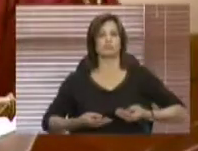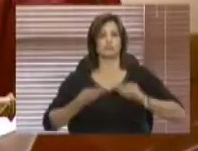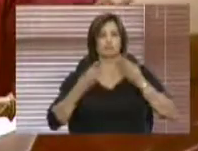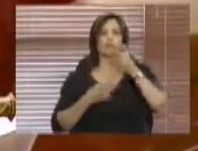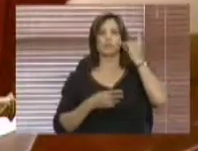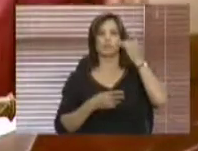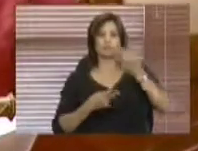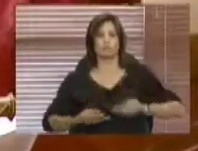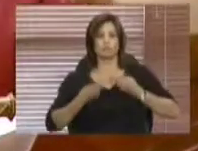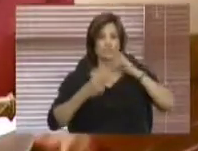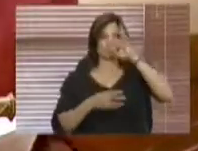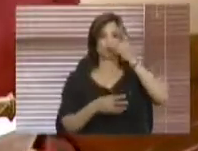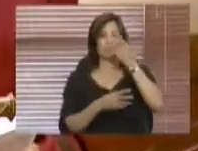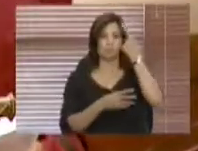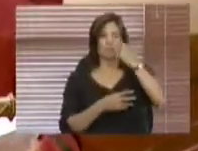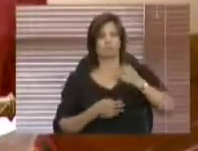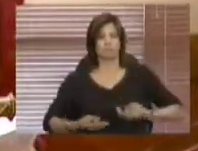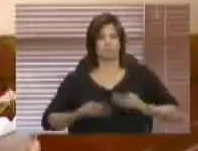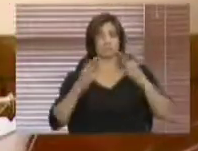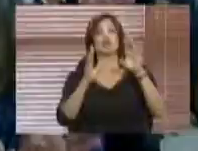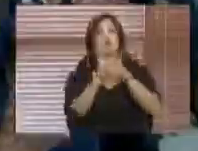República Dominicana! ¡Viva la Constitución!